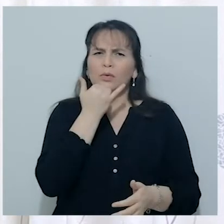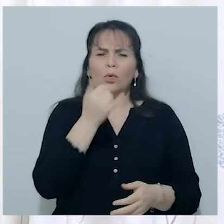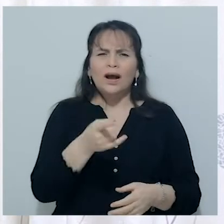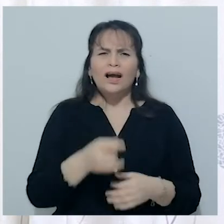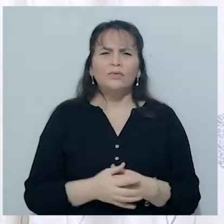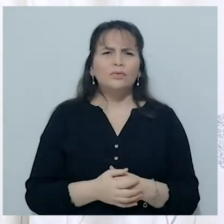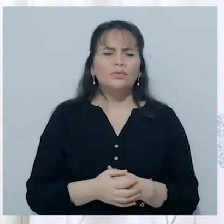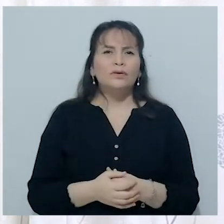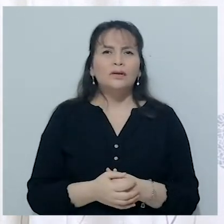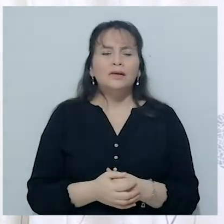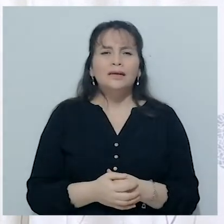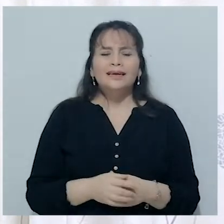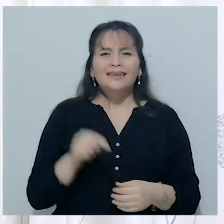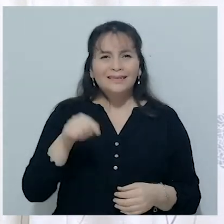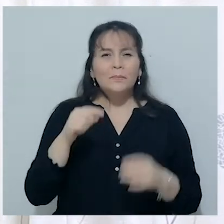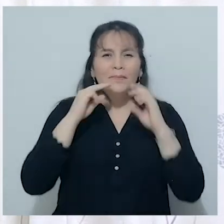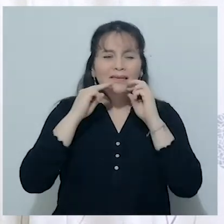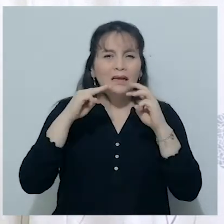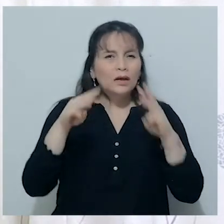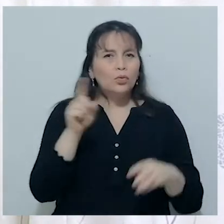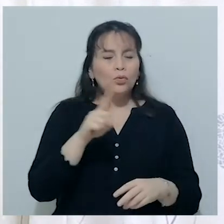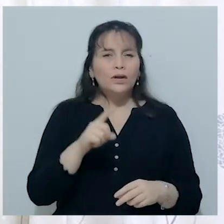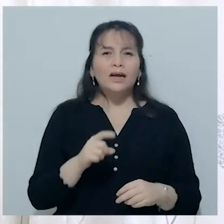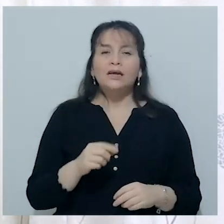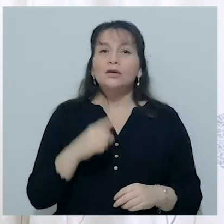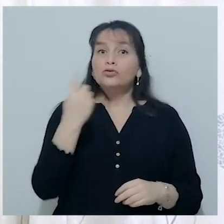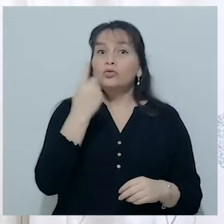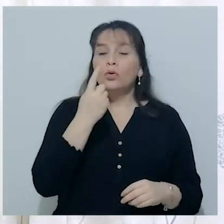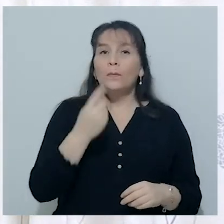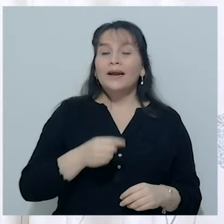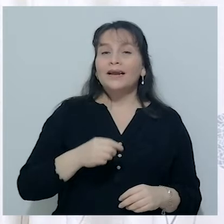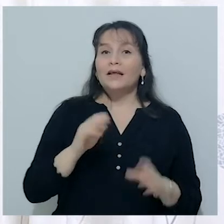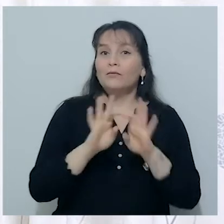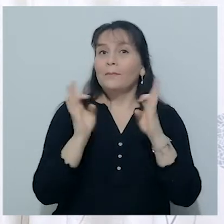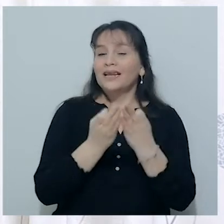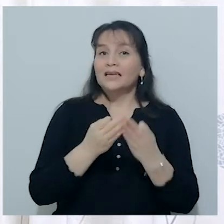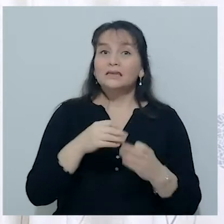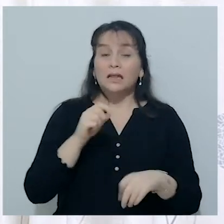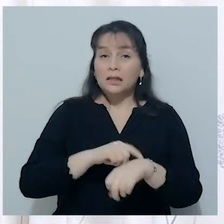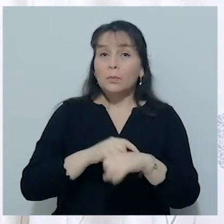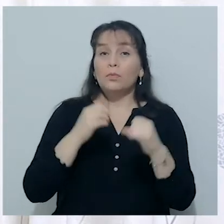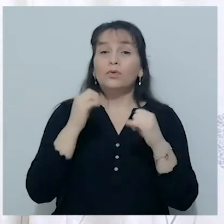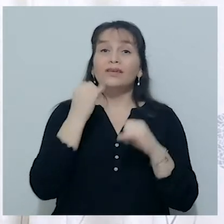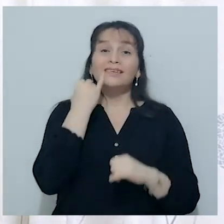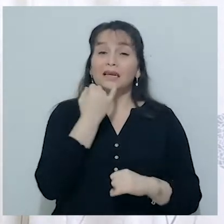senderos de decadencia espiritual y moral. Este mensaje no solamente era para las familias del tiempo de